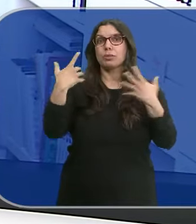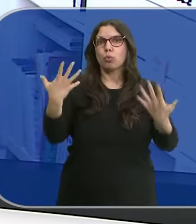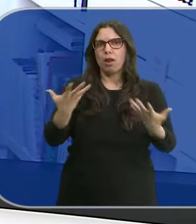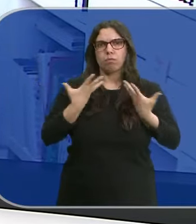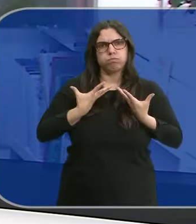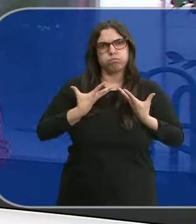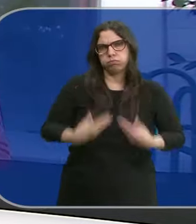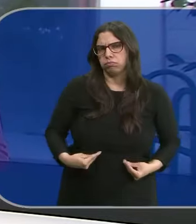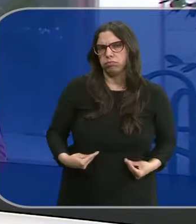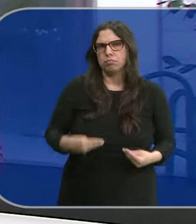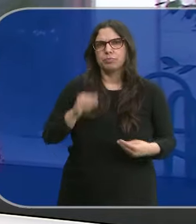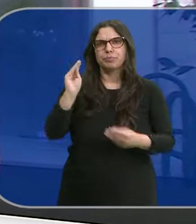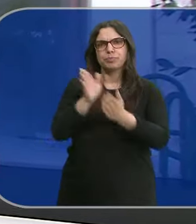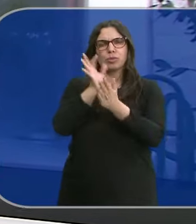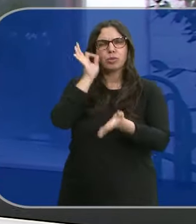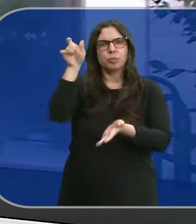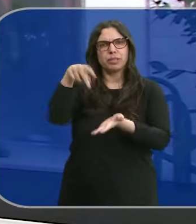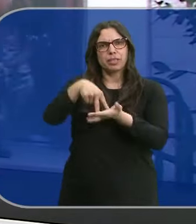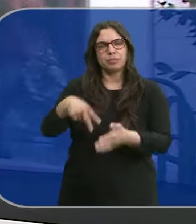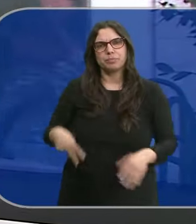es la frustración. Laura Zembranos.